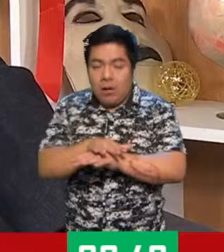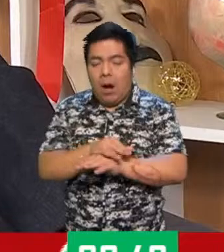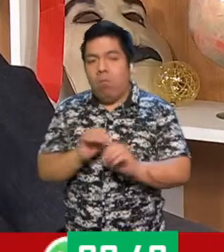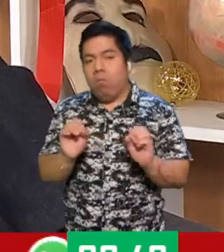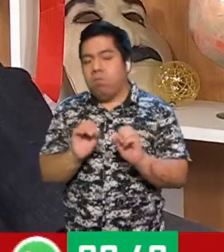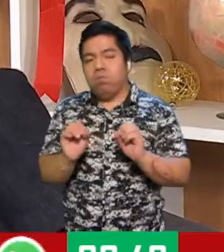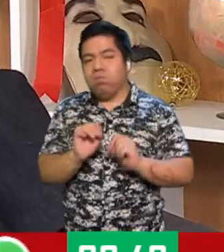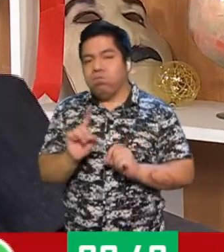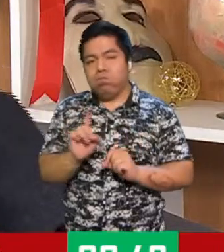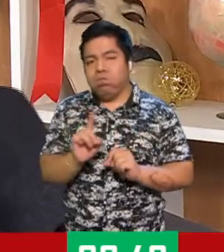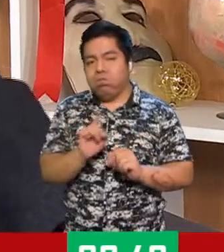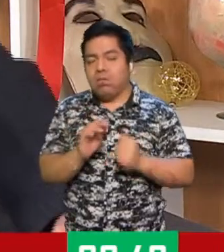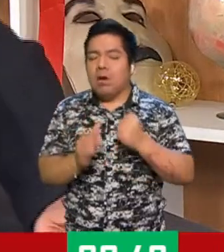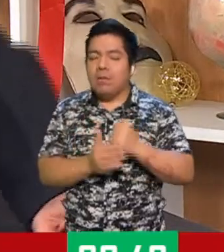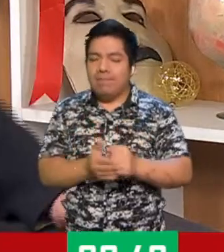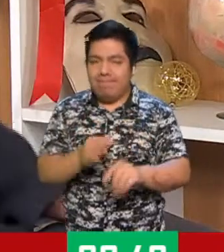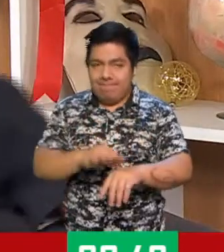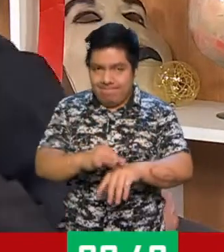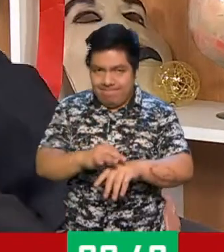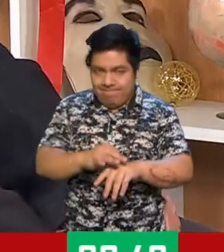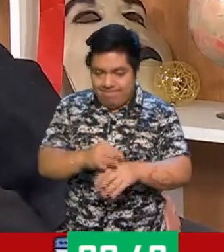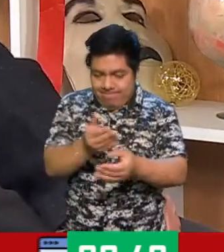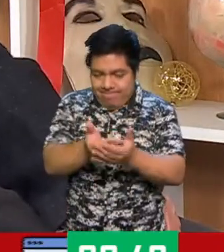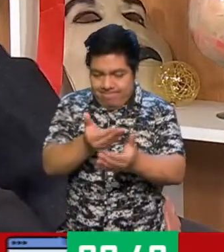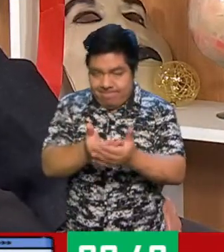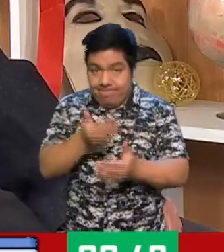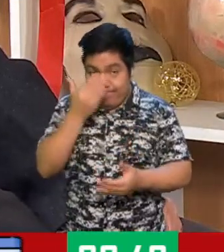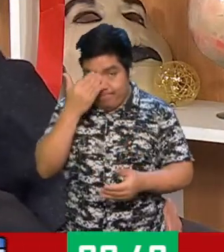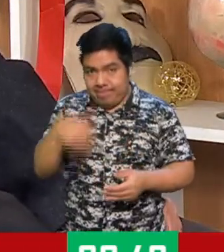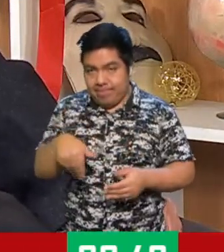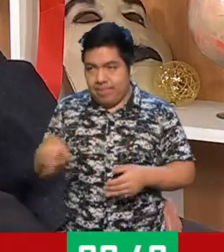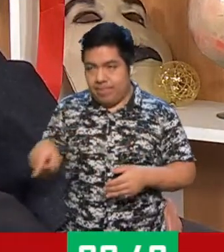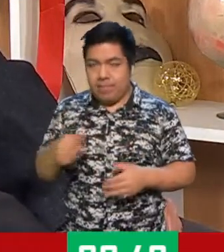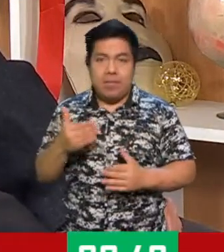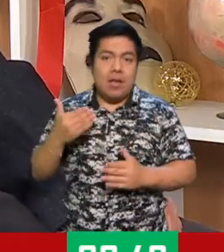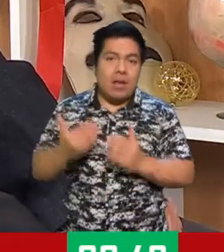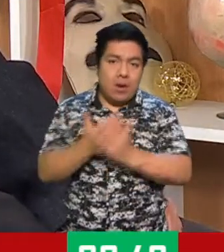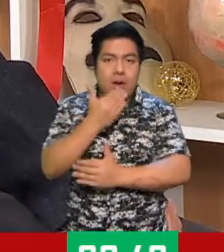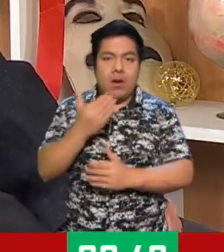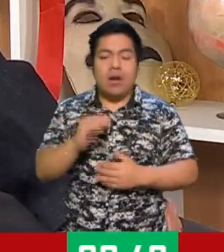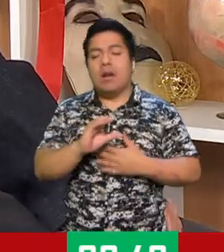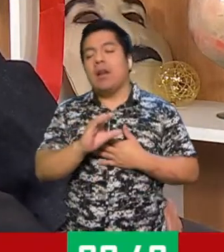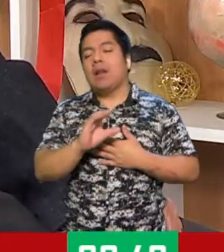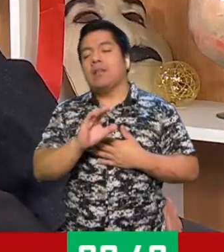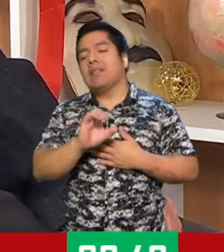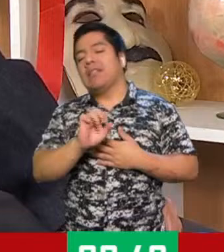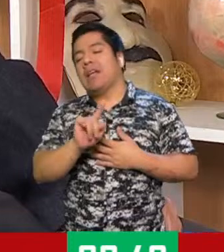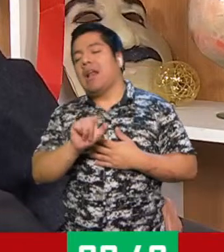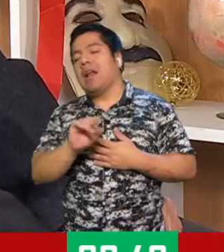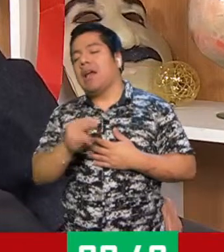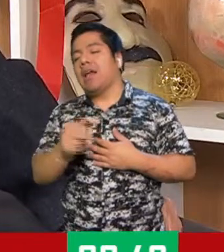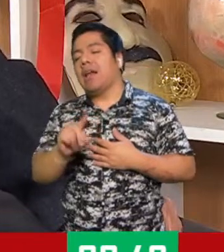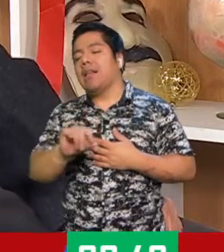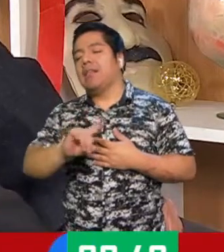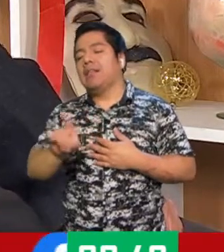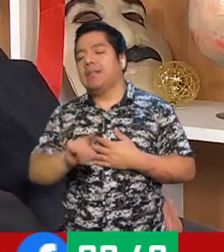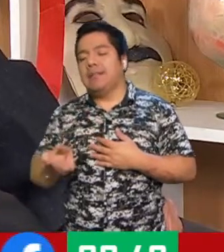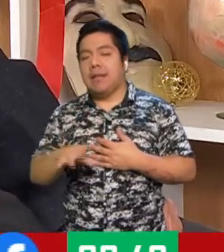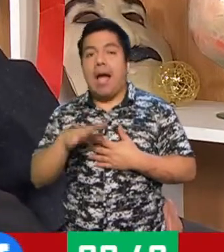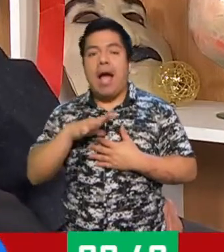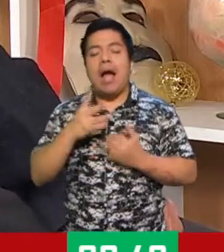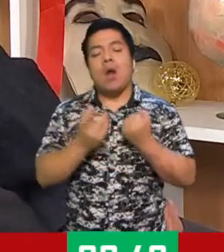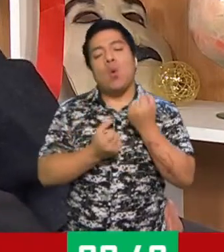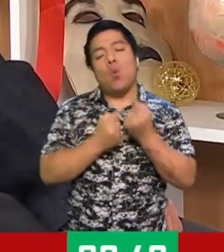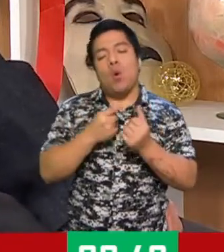duda existen, y esto es muy importante, lo que decía hoy en la mañana Citlali Hernández, ¿no? Existen